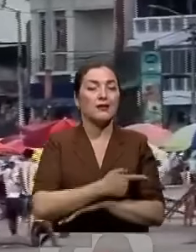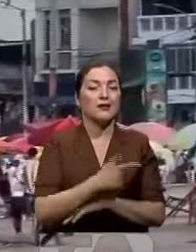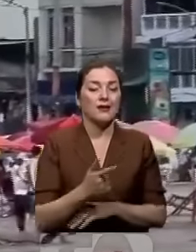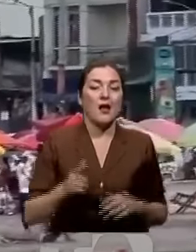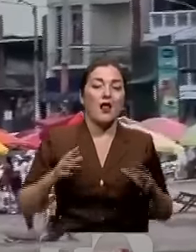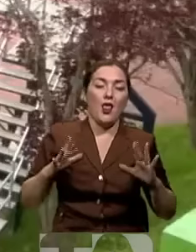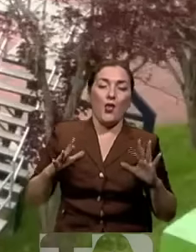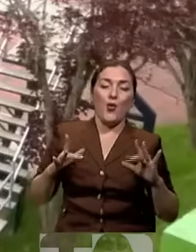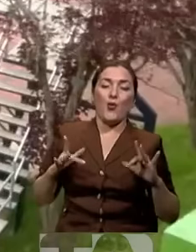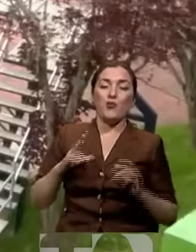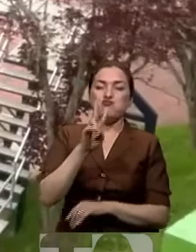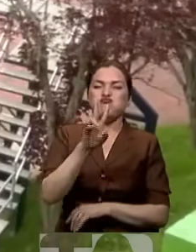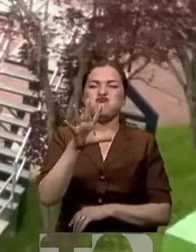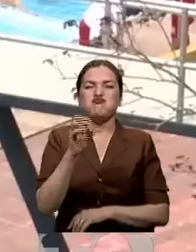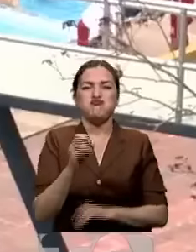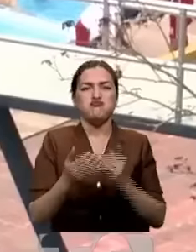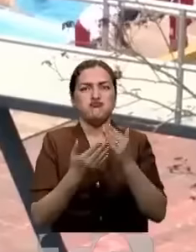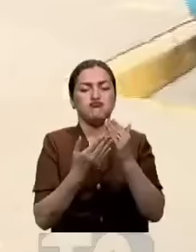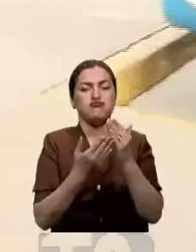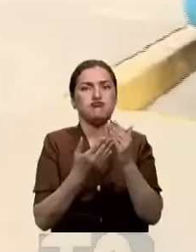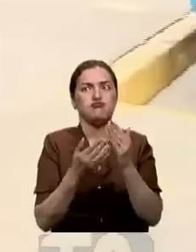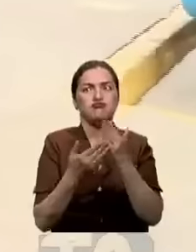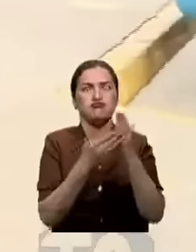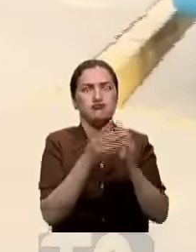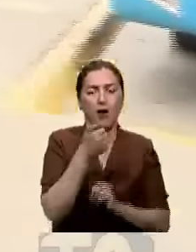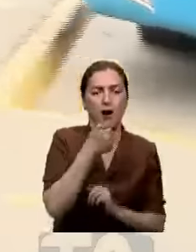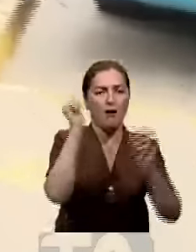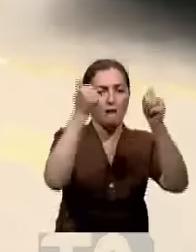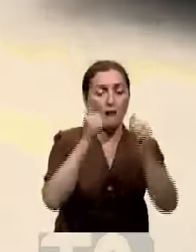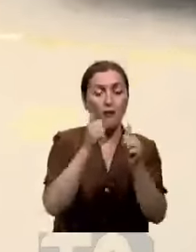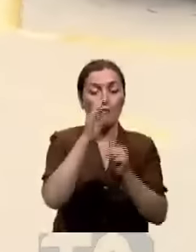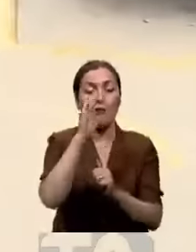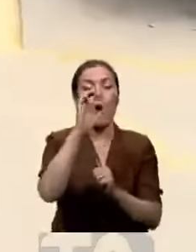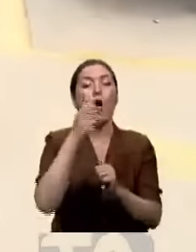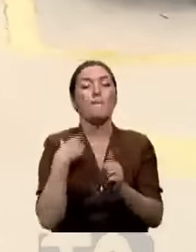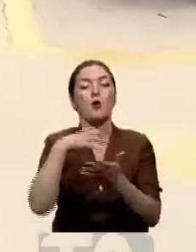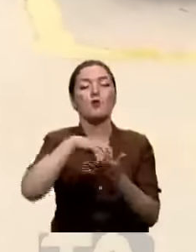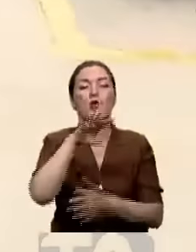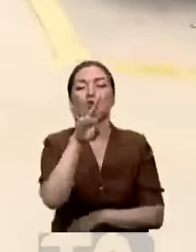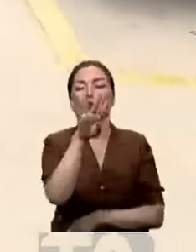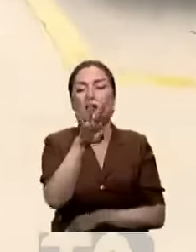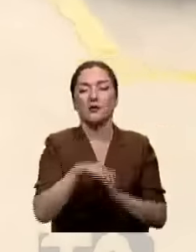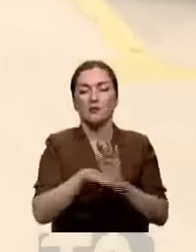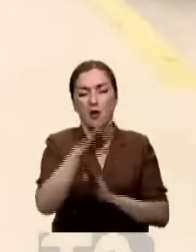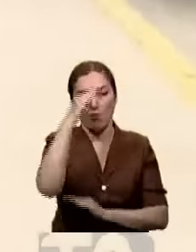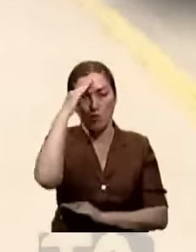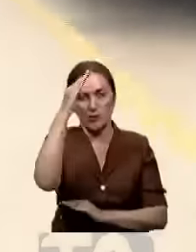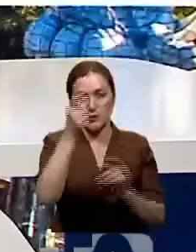previstos 254 eventos en 4 provincias. La presencia policial en esos lugares será mayor.